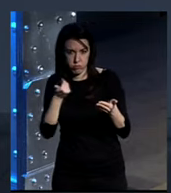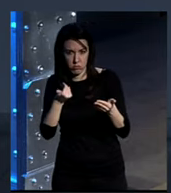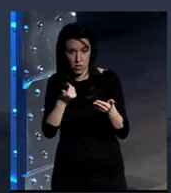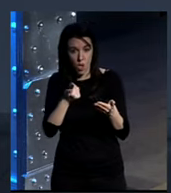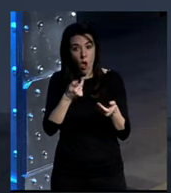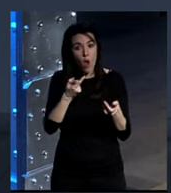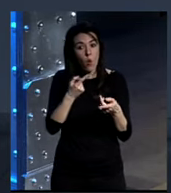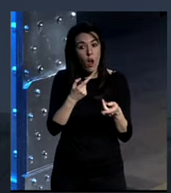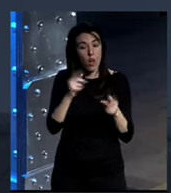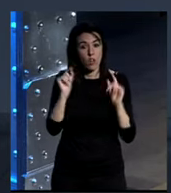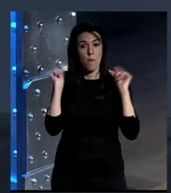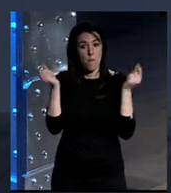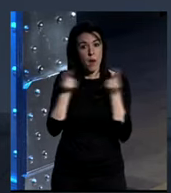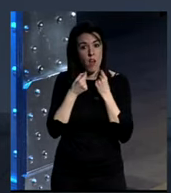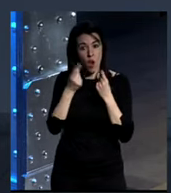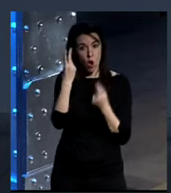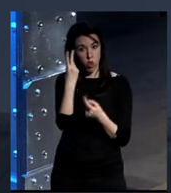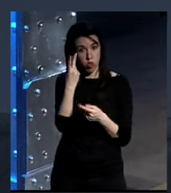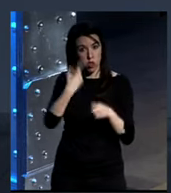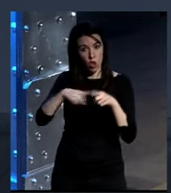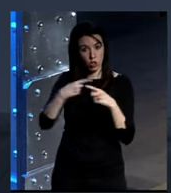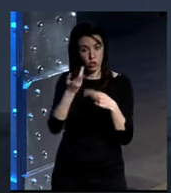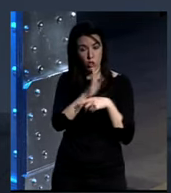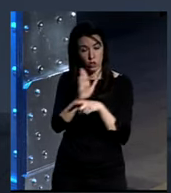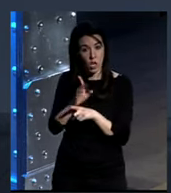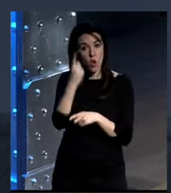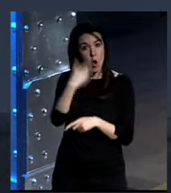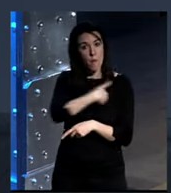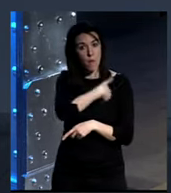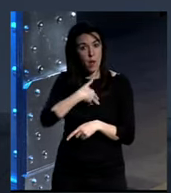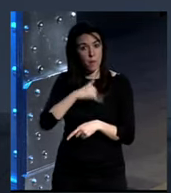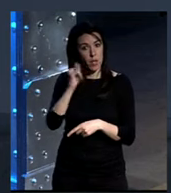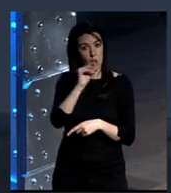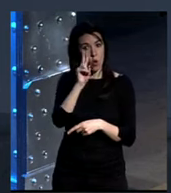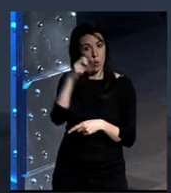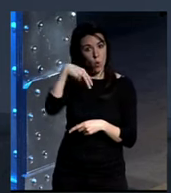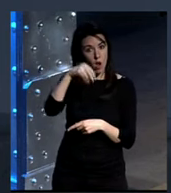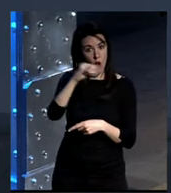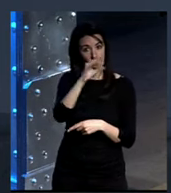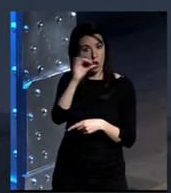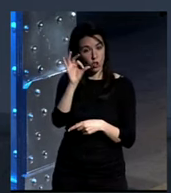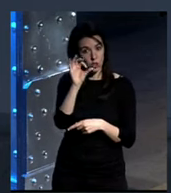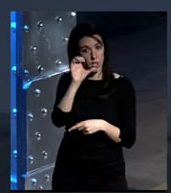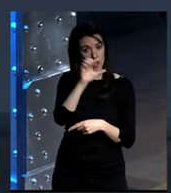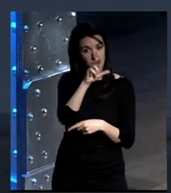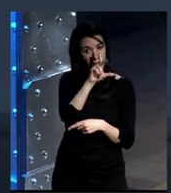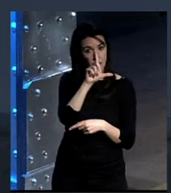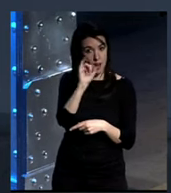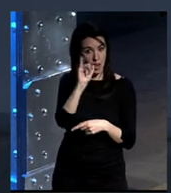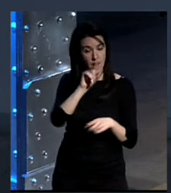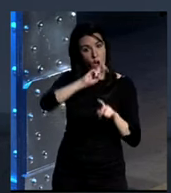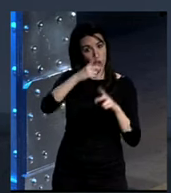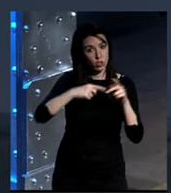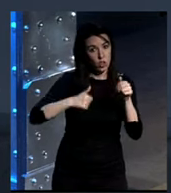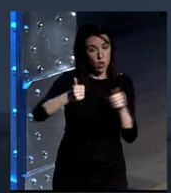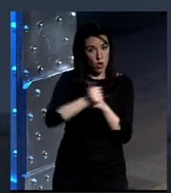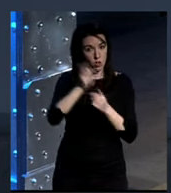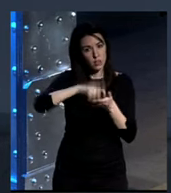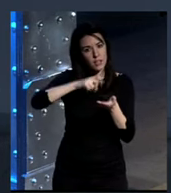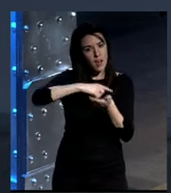en Badajoz, una sobre el papel de Juan José Lerena, otro precursor de la telegrafía óptica en España, y también